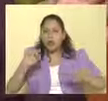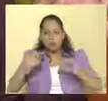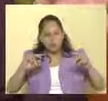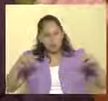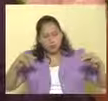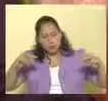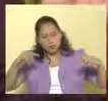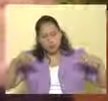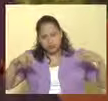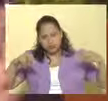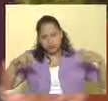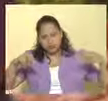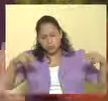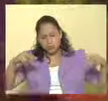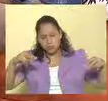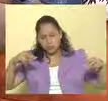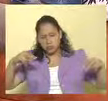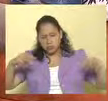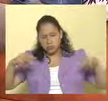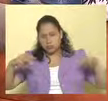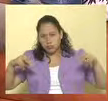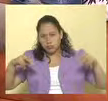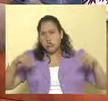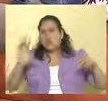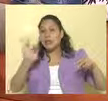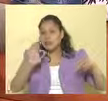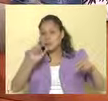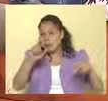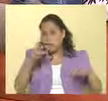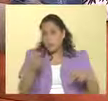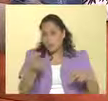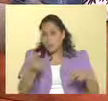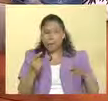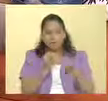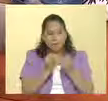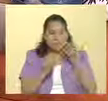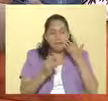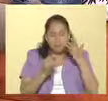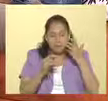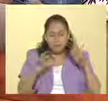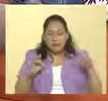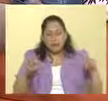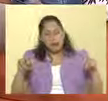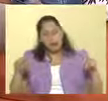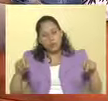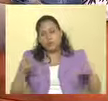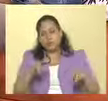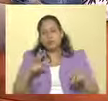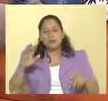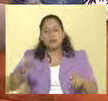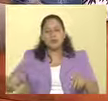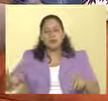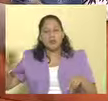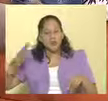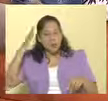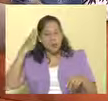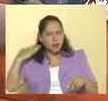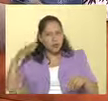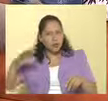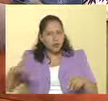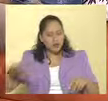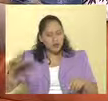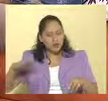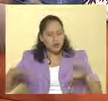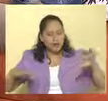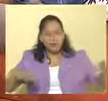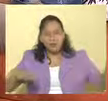ver, ¿no? Un rato, que además es muy importante, tenemos al perro y tenemos al gato. A ambos hay que estarlos acariciando y, lo más